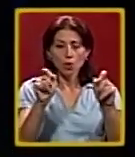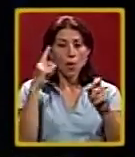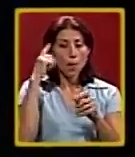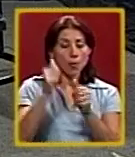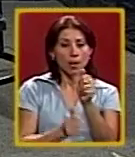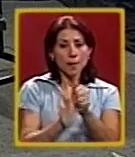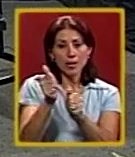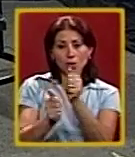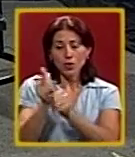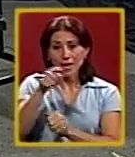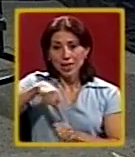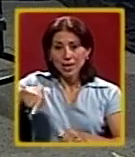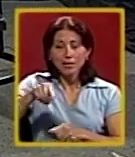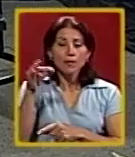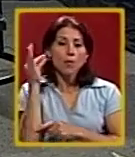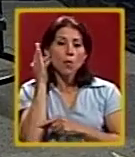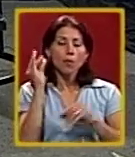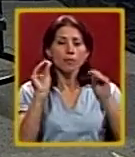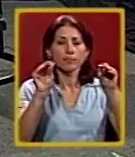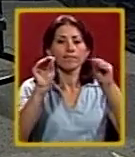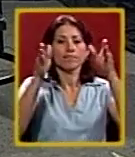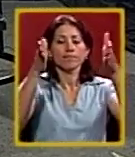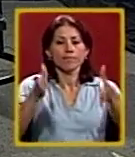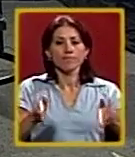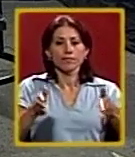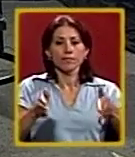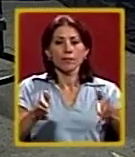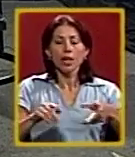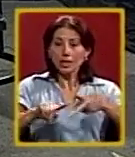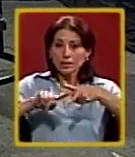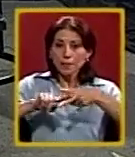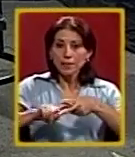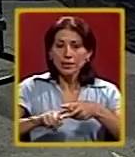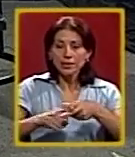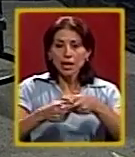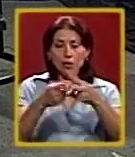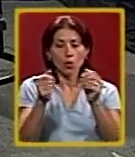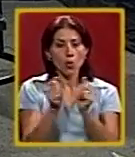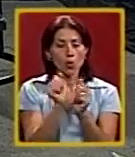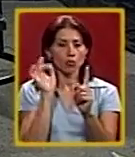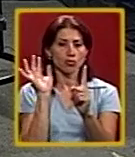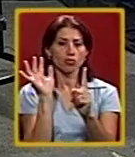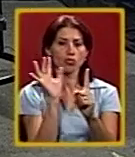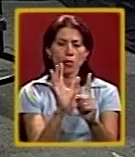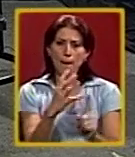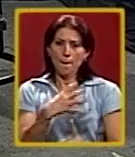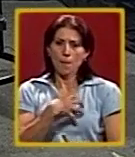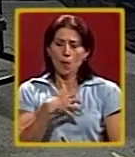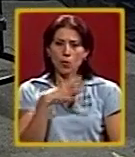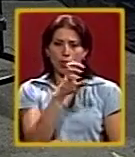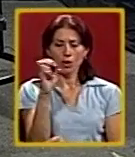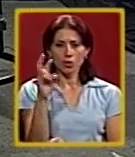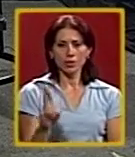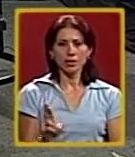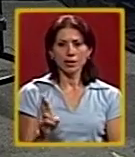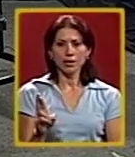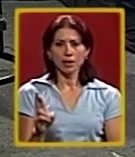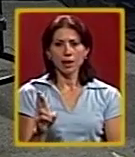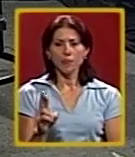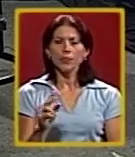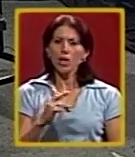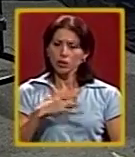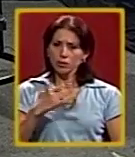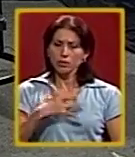fueron maestras las que empezaron a marcar ese liderazgo muy propio de Costa Rica. Yo así lo he sentido. Y lo